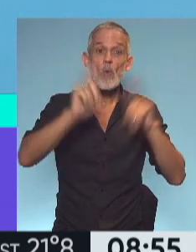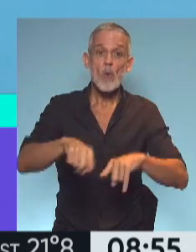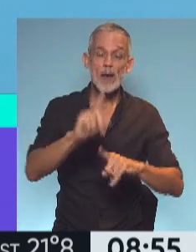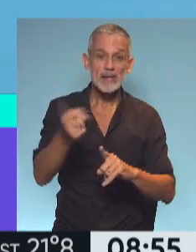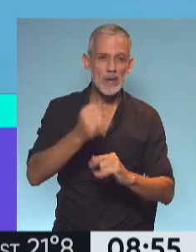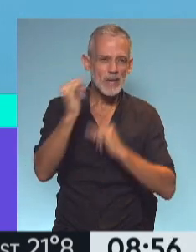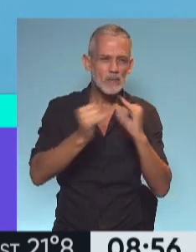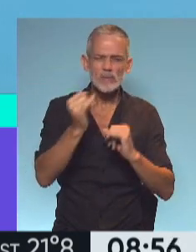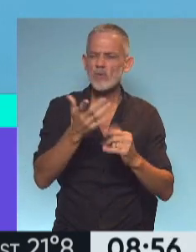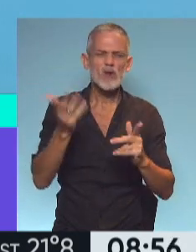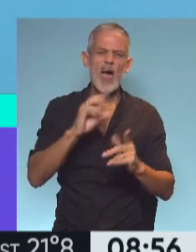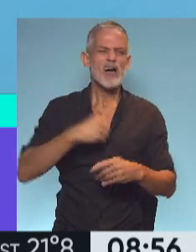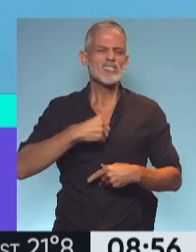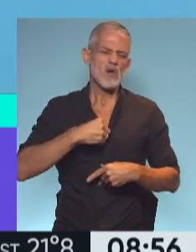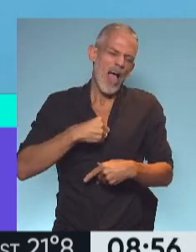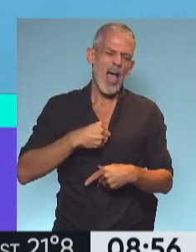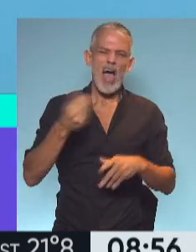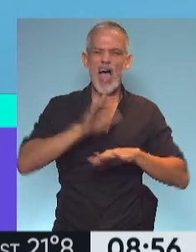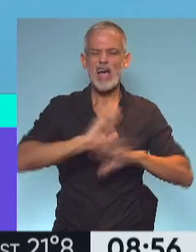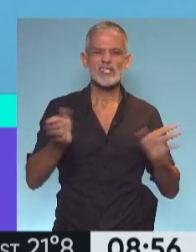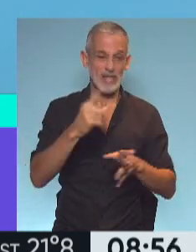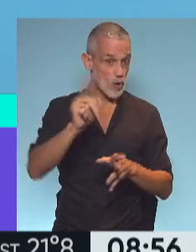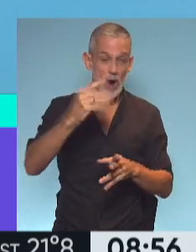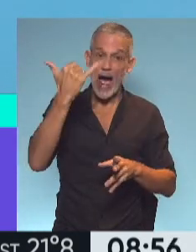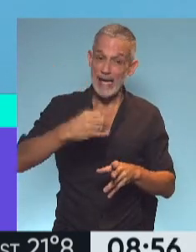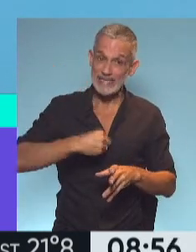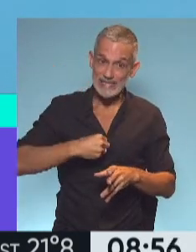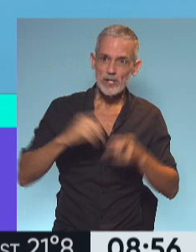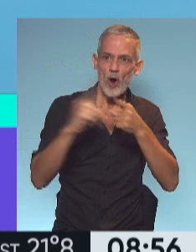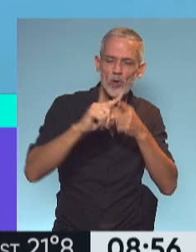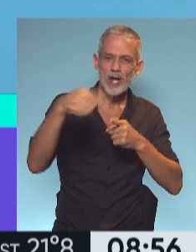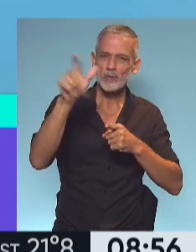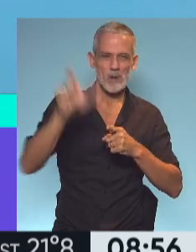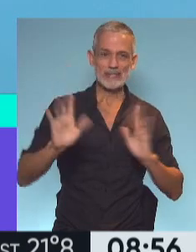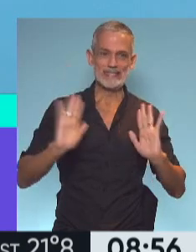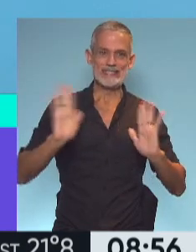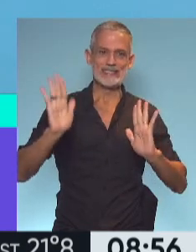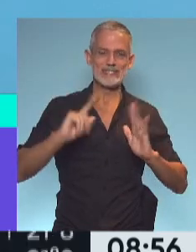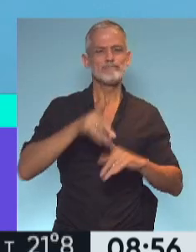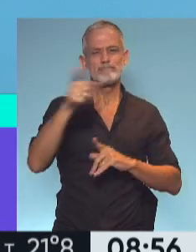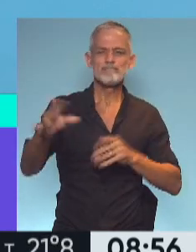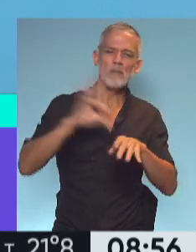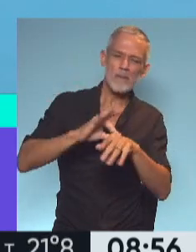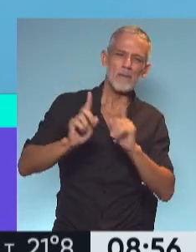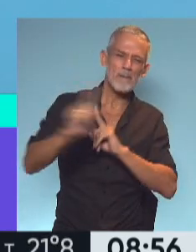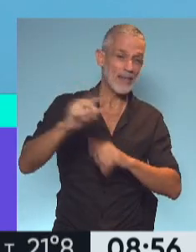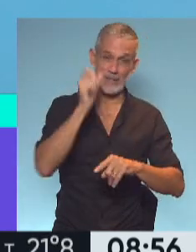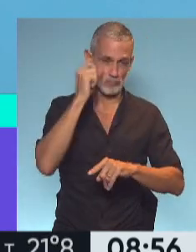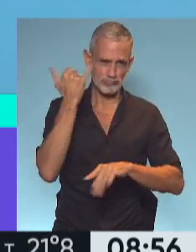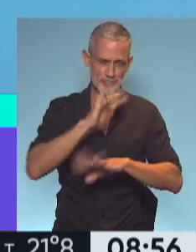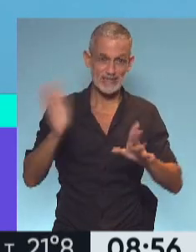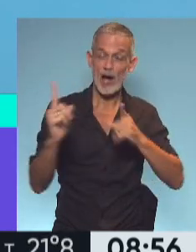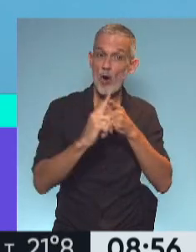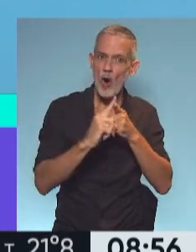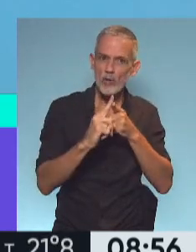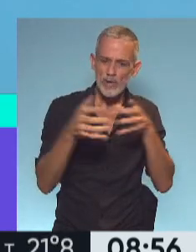no subestimar ningún síntoma. Si tenemos síntomas, evitar el contacto con otra persona, consulta inmediata. Los contactos estrechos, estamos